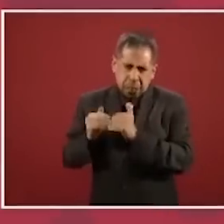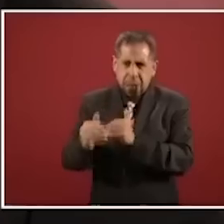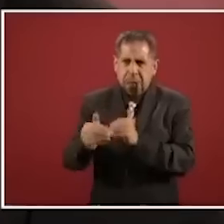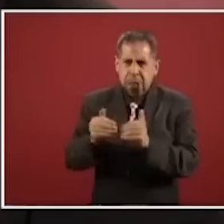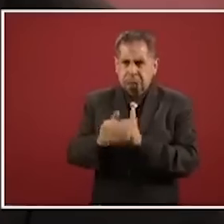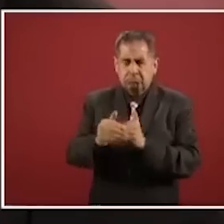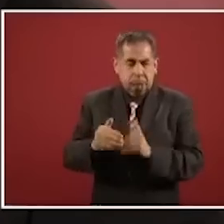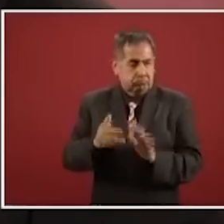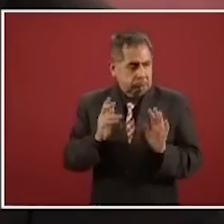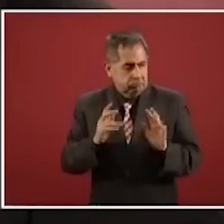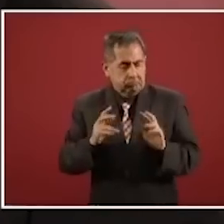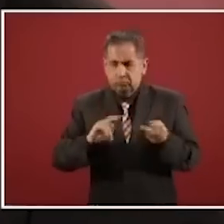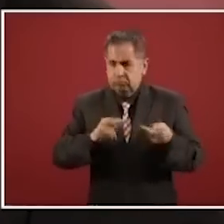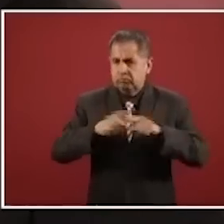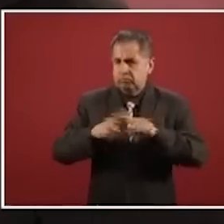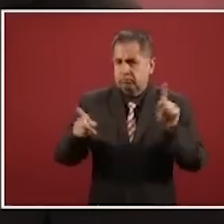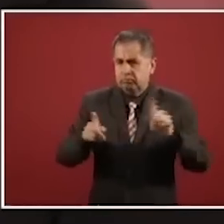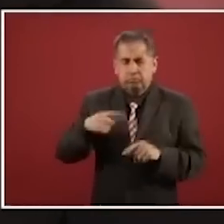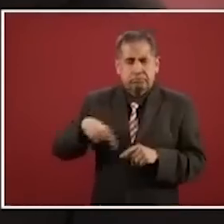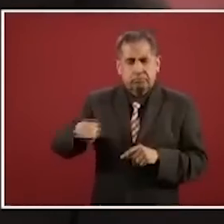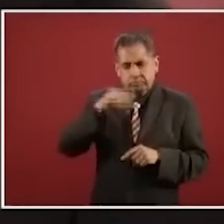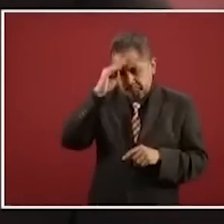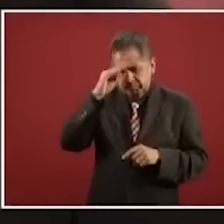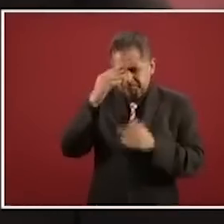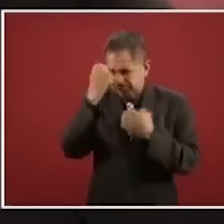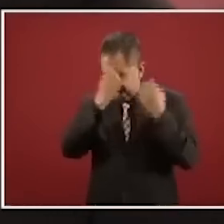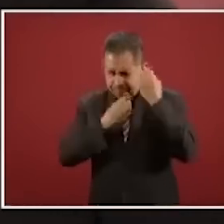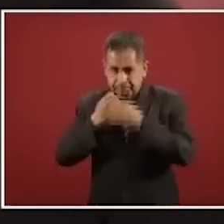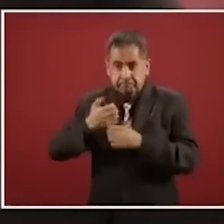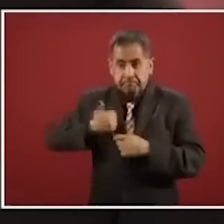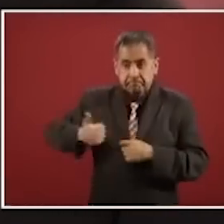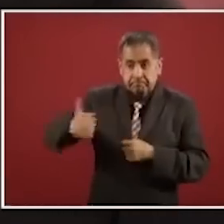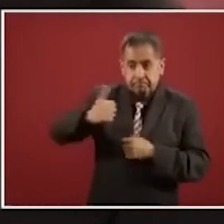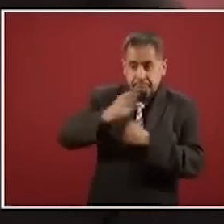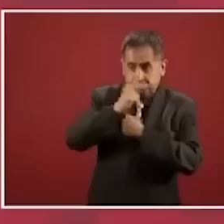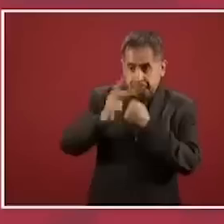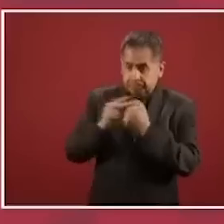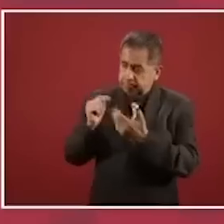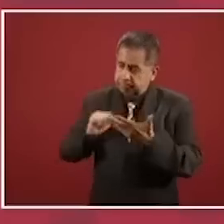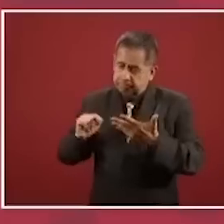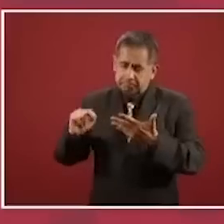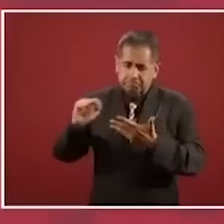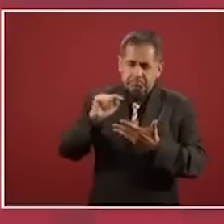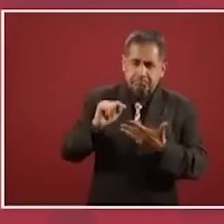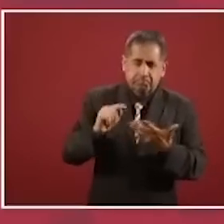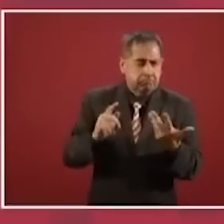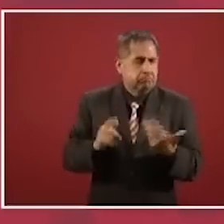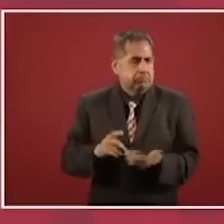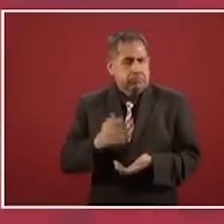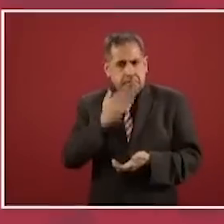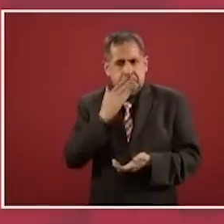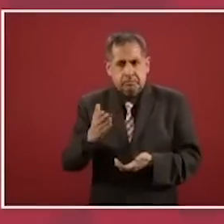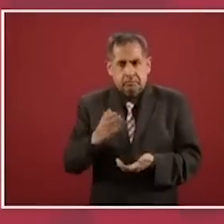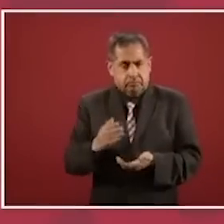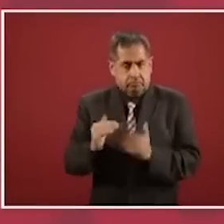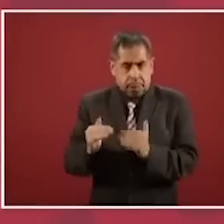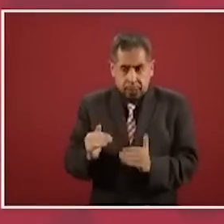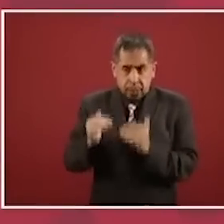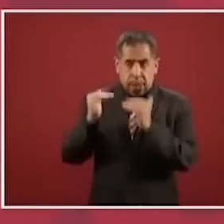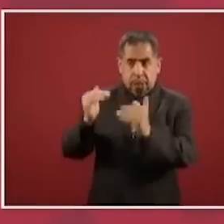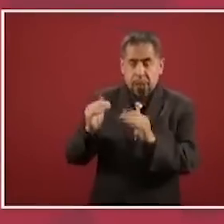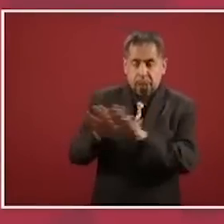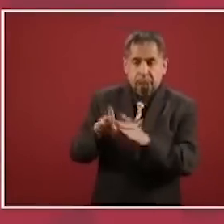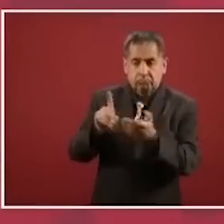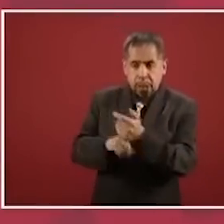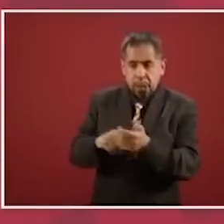contrario a lo que se esperaba, si te pones a revisar lo que cada país dijo, pues tenemos un avance significativo desde el punto de